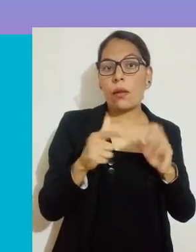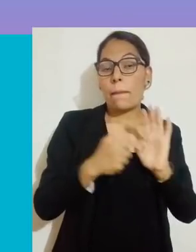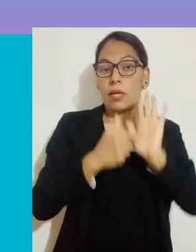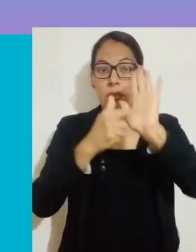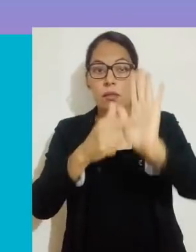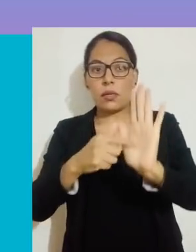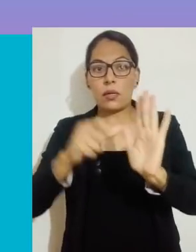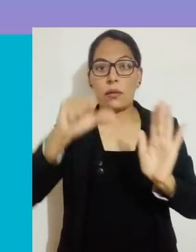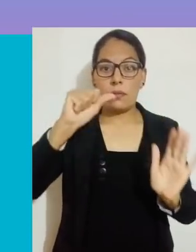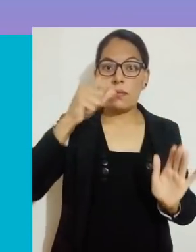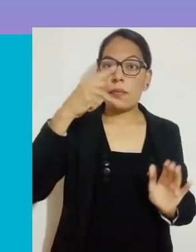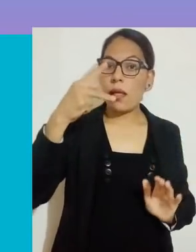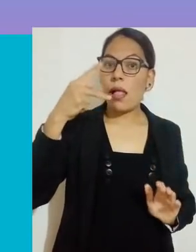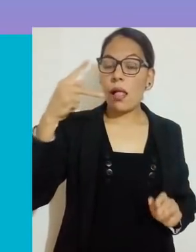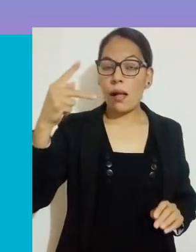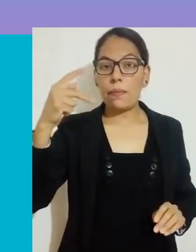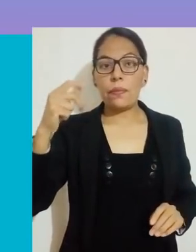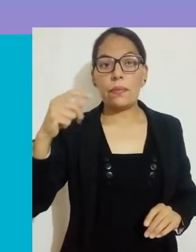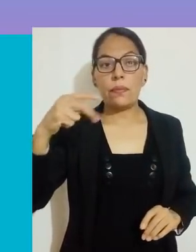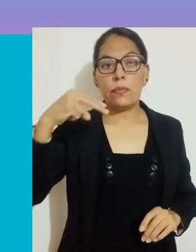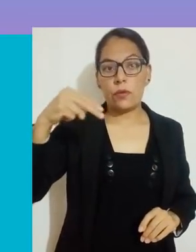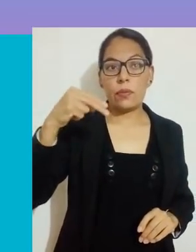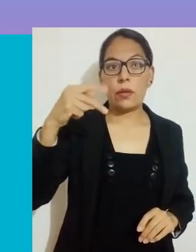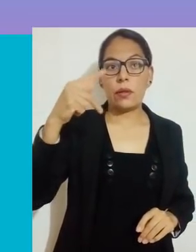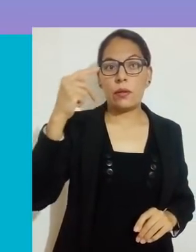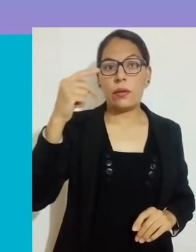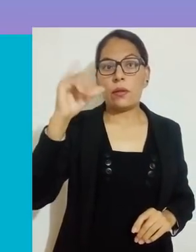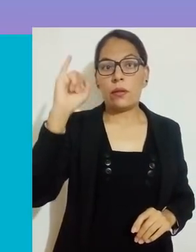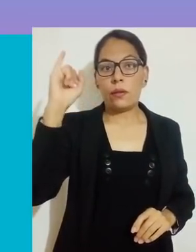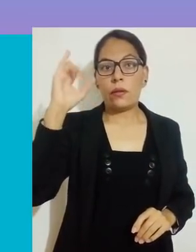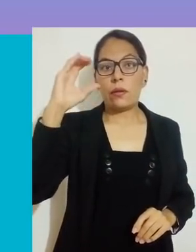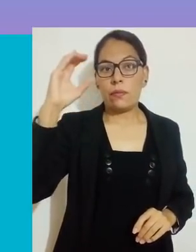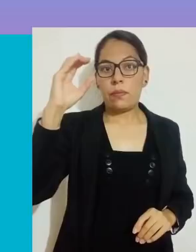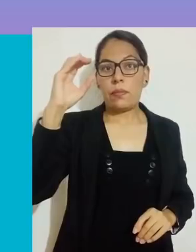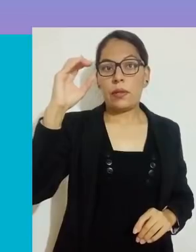presento Pictotea, la cual es de mucha ayuda.